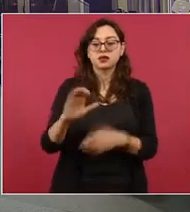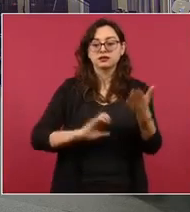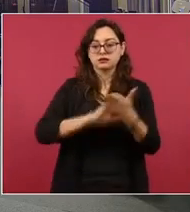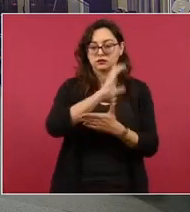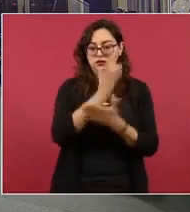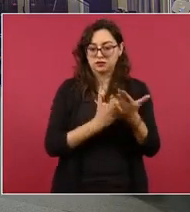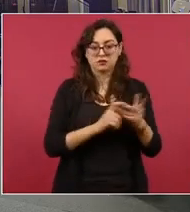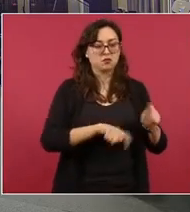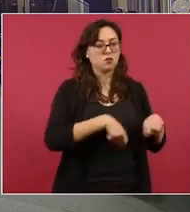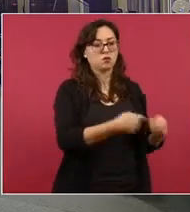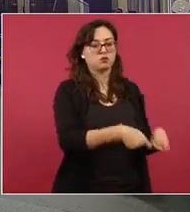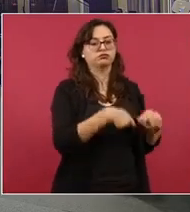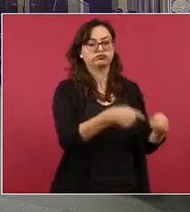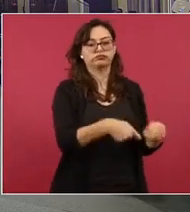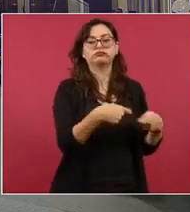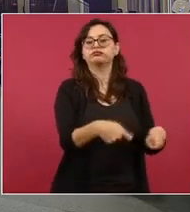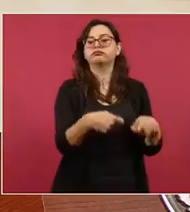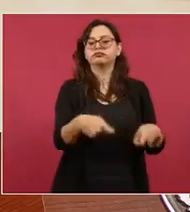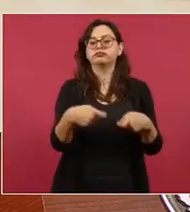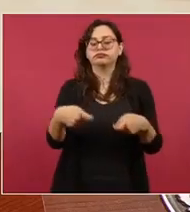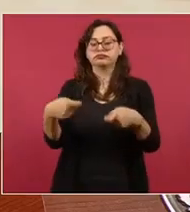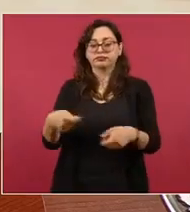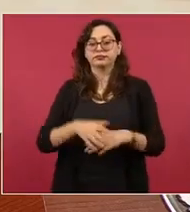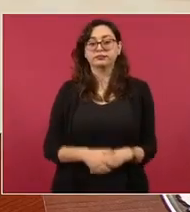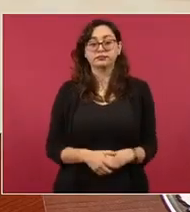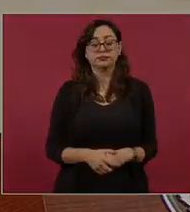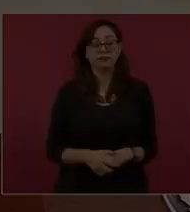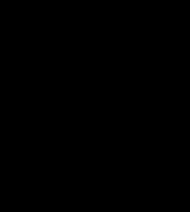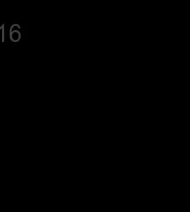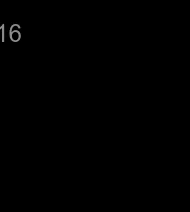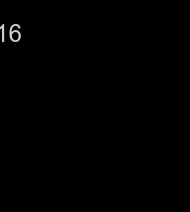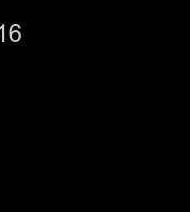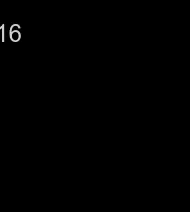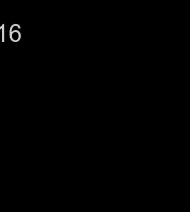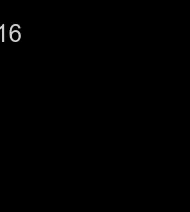de que con la llamada reforma energética